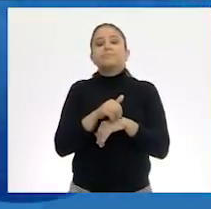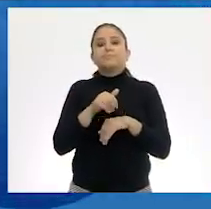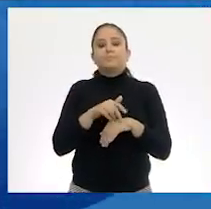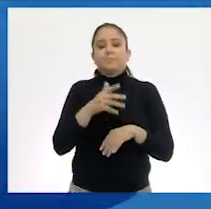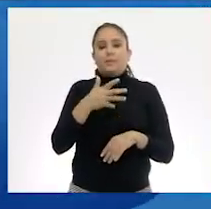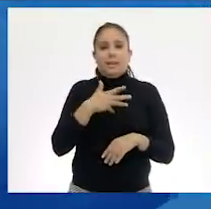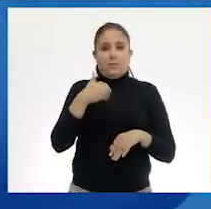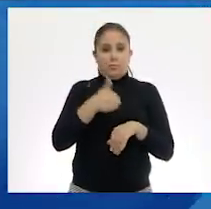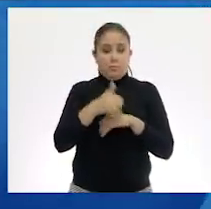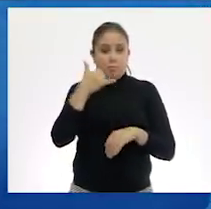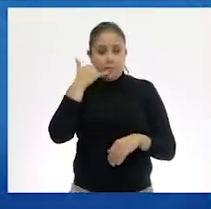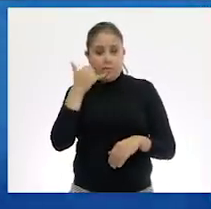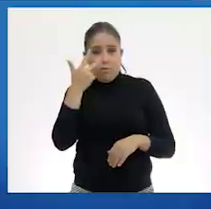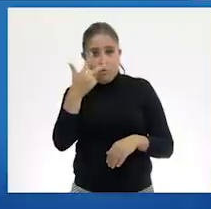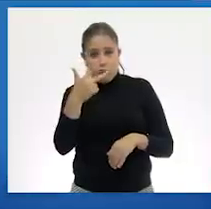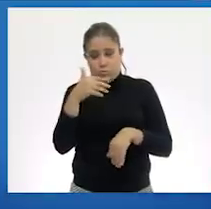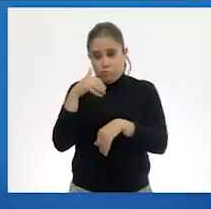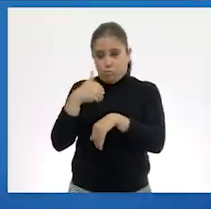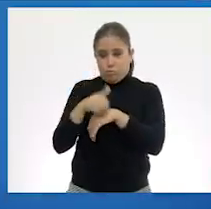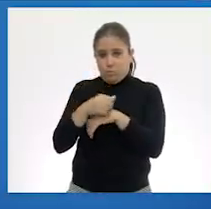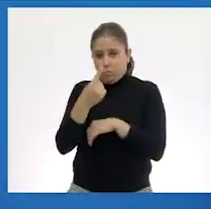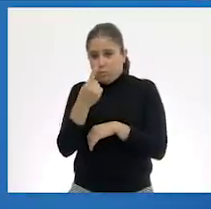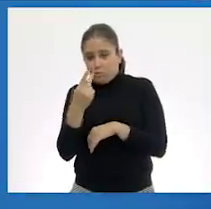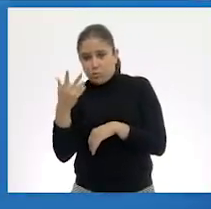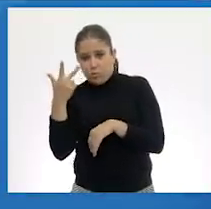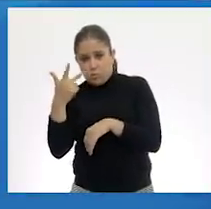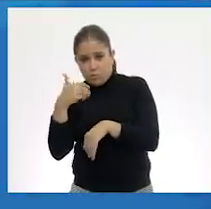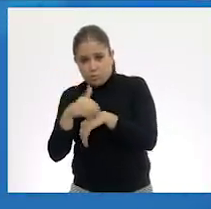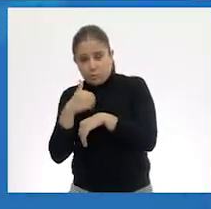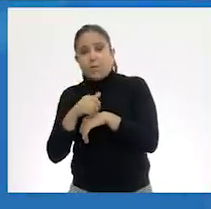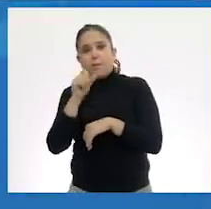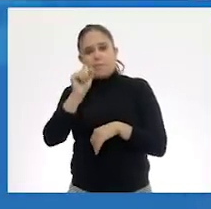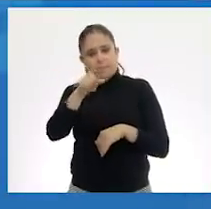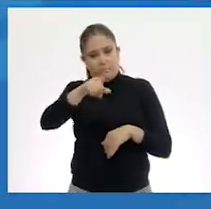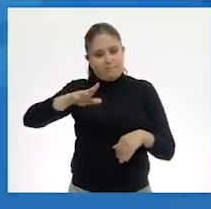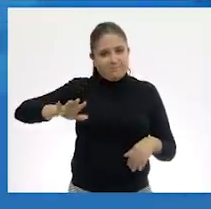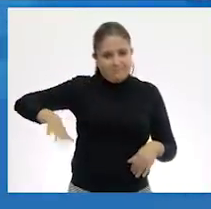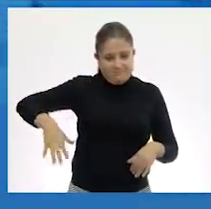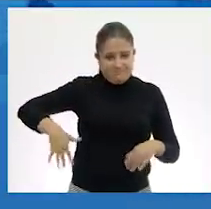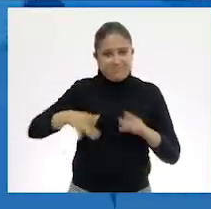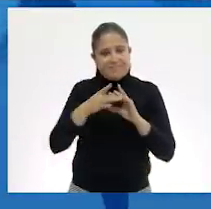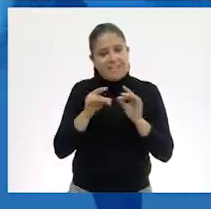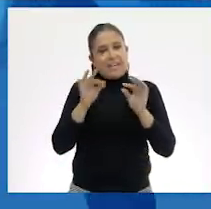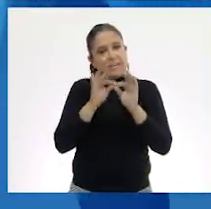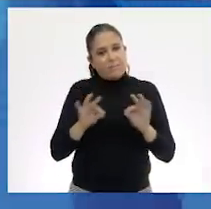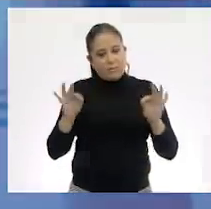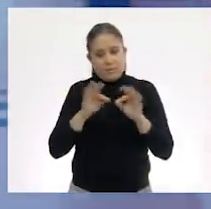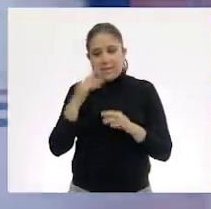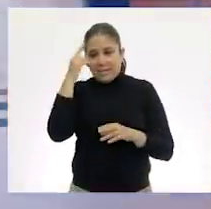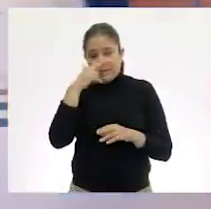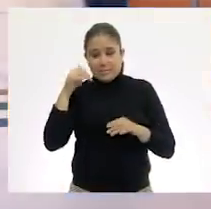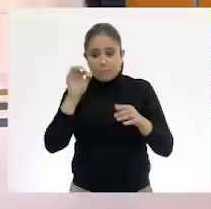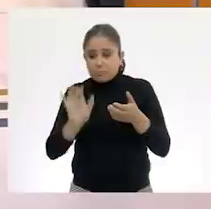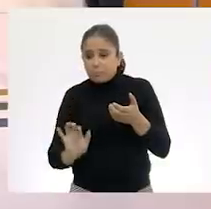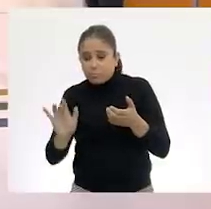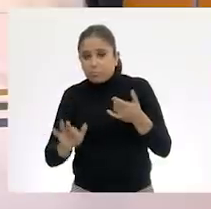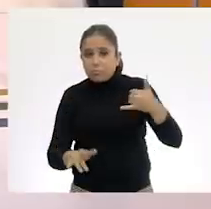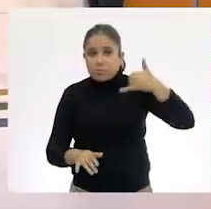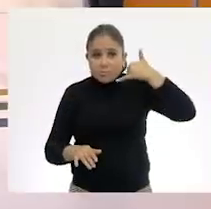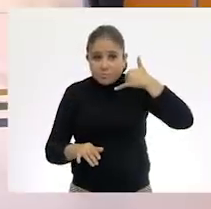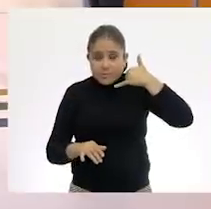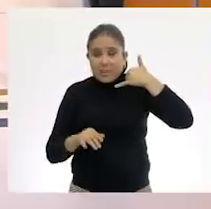número telefónico de 8 dígitos y nuevamente, lo mismo que comentabas, muy bien. Sería importante revisar si los teléfonos